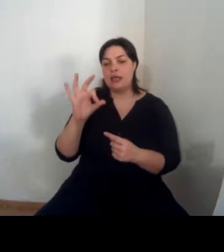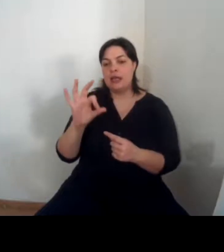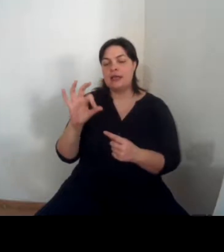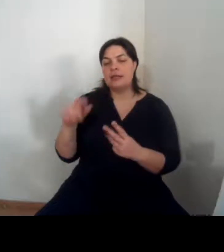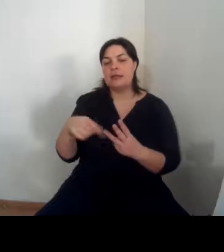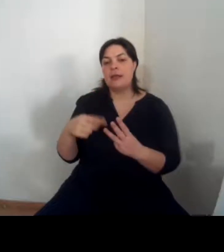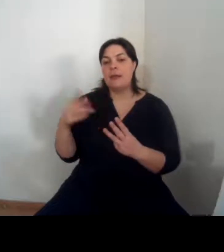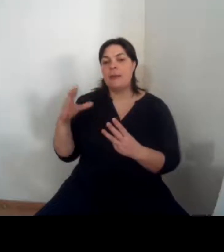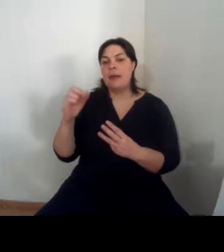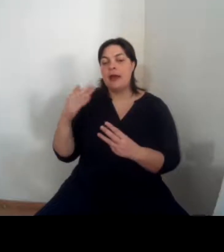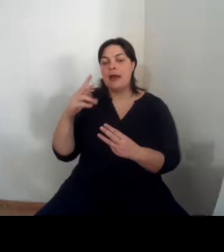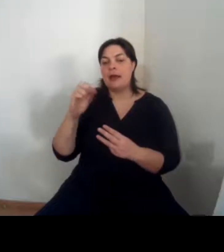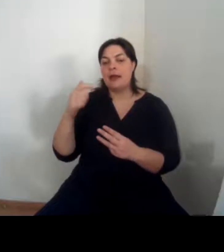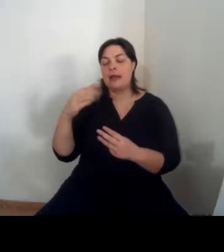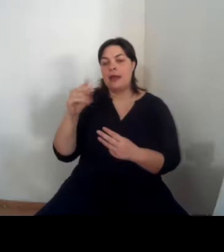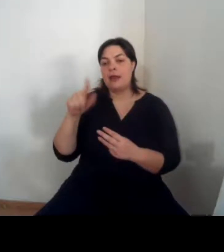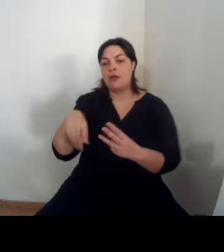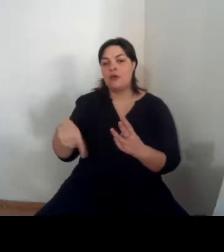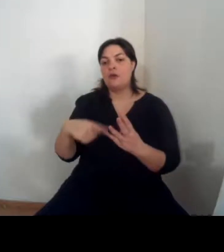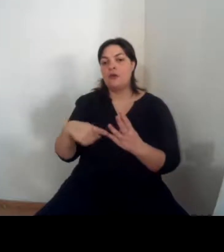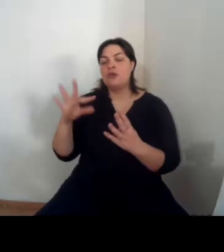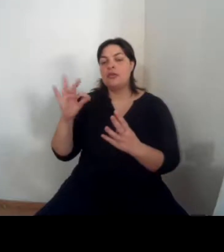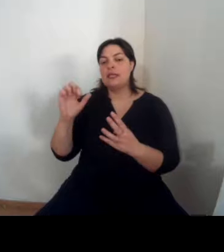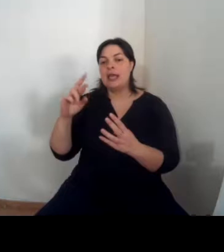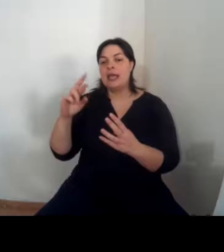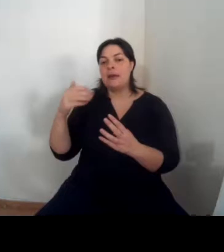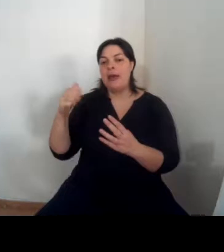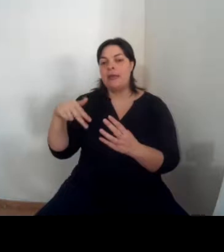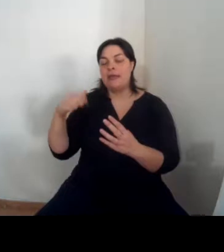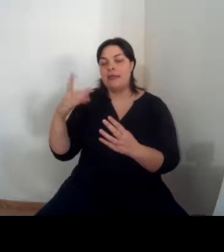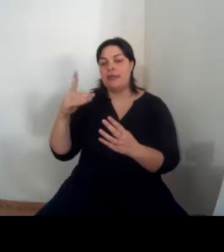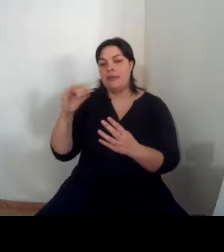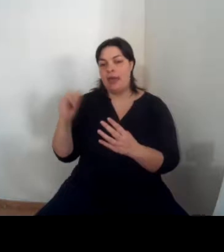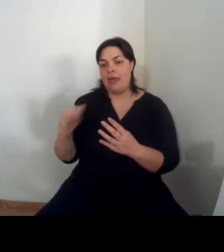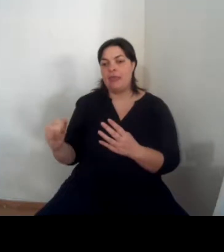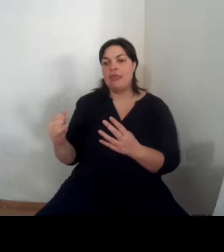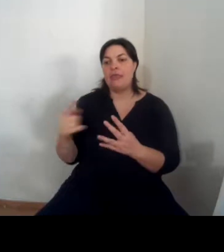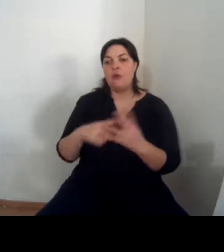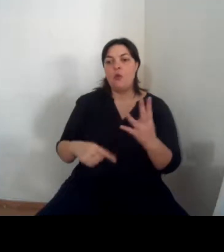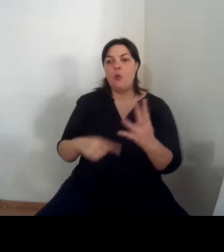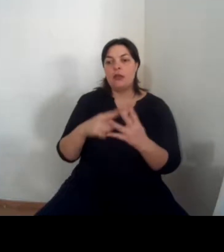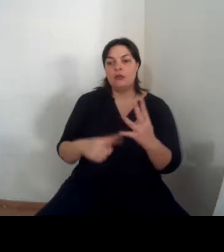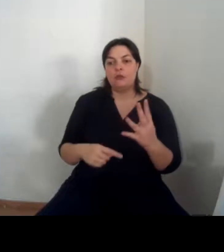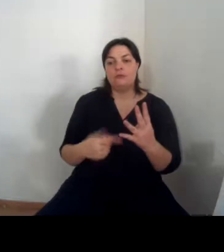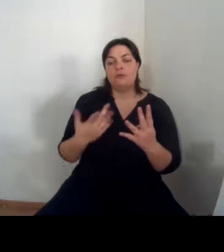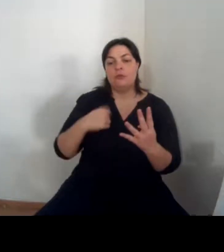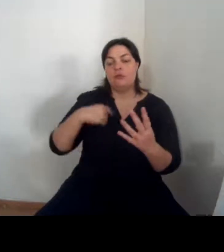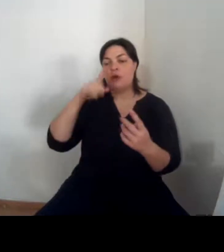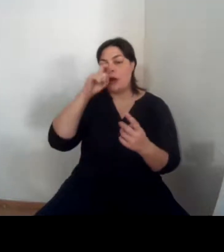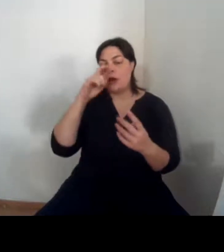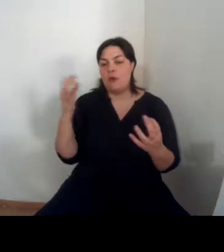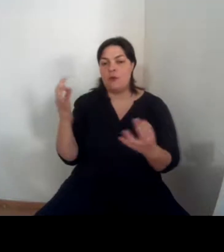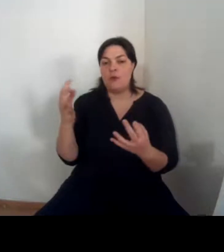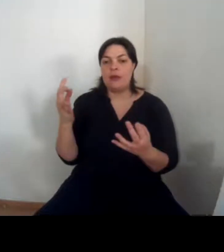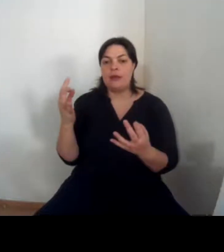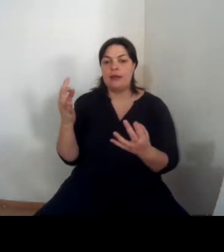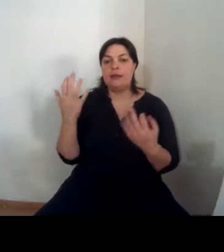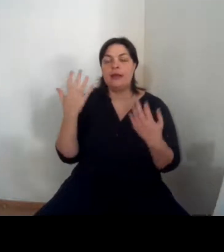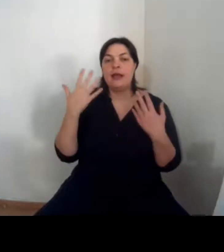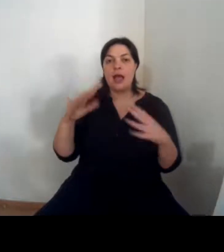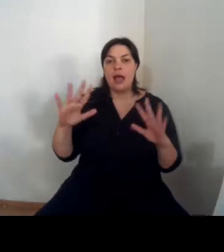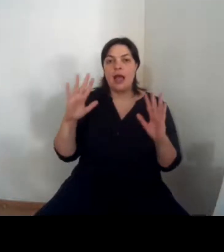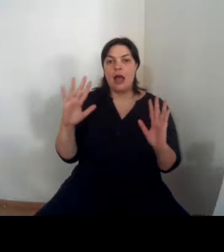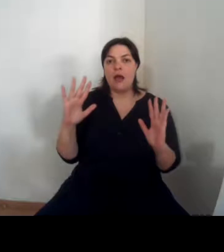Cervantes y Beatriz González Ardila. Entonces, en primer lugar, bueno, recordaros que aunque no están